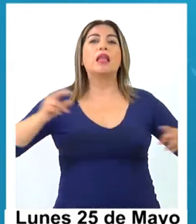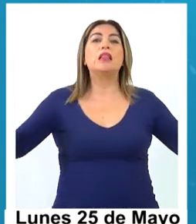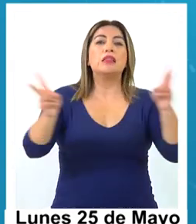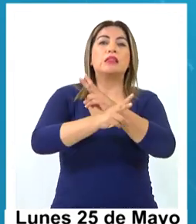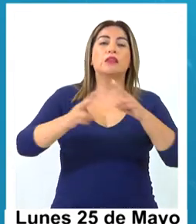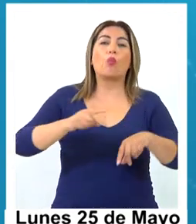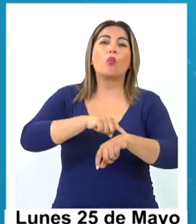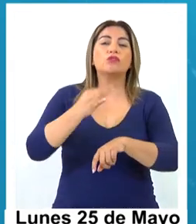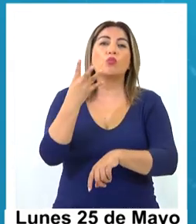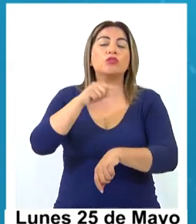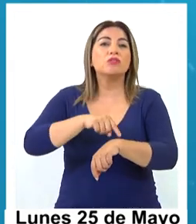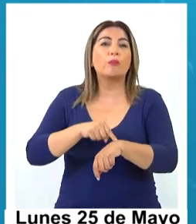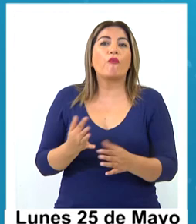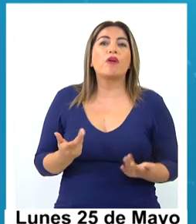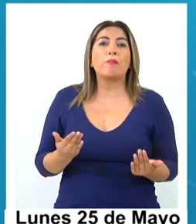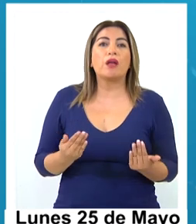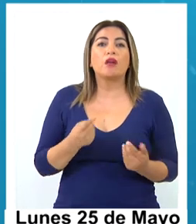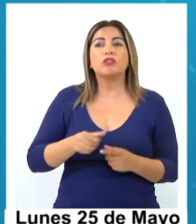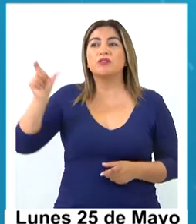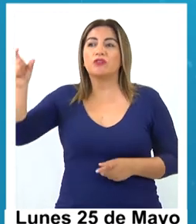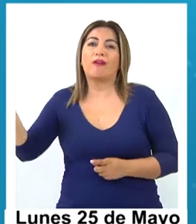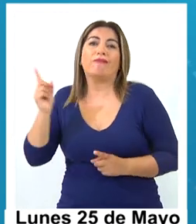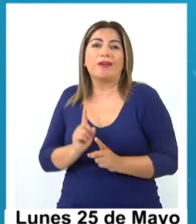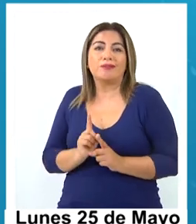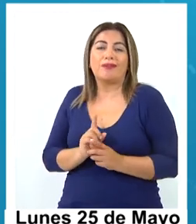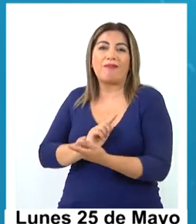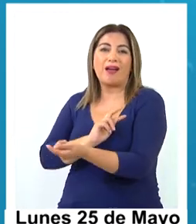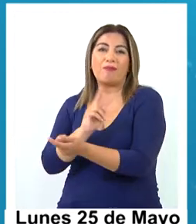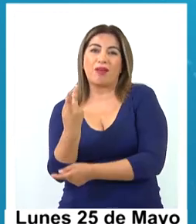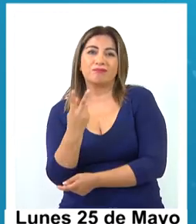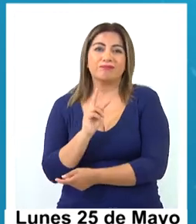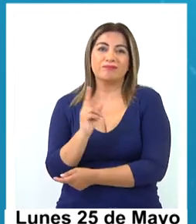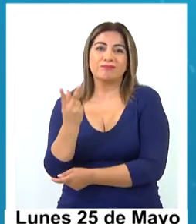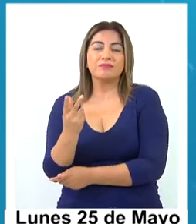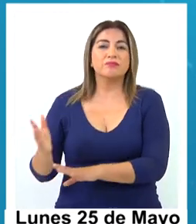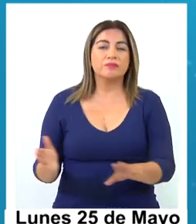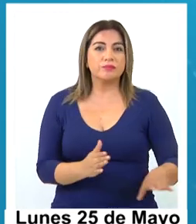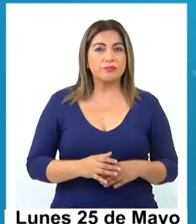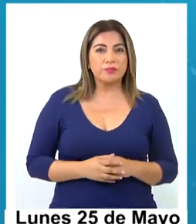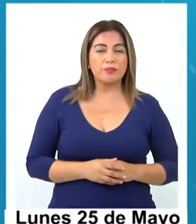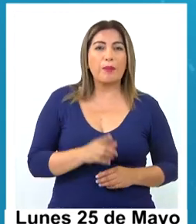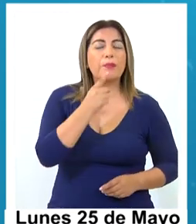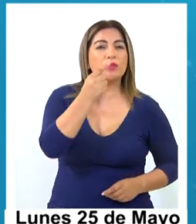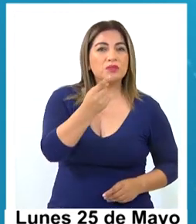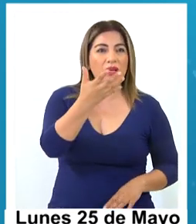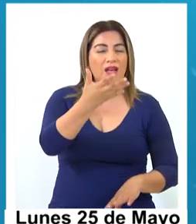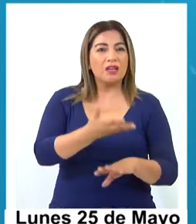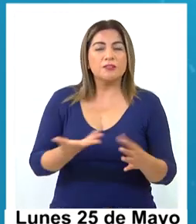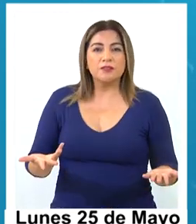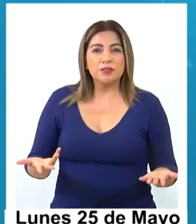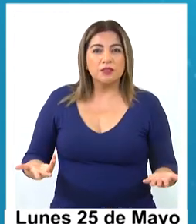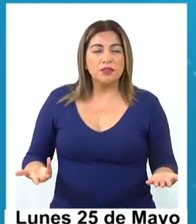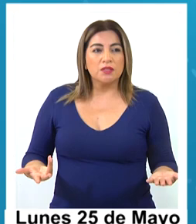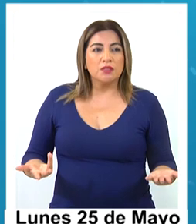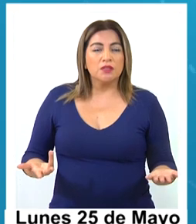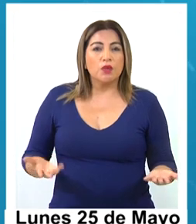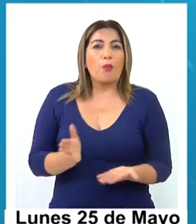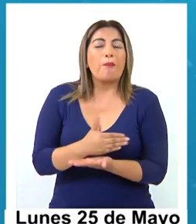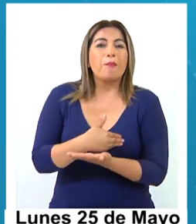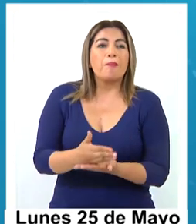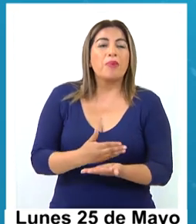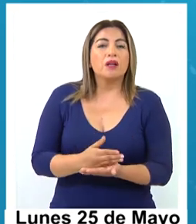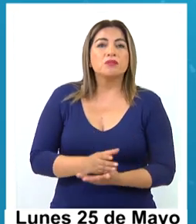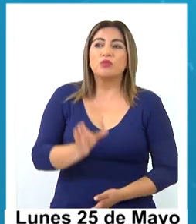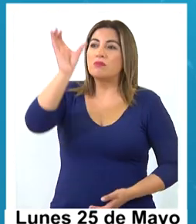tu voz es cuánto tiempo vas a esperar entre un paciente y otro hay algún tipo de acción